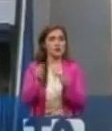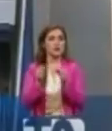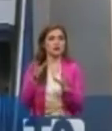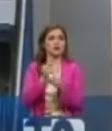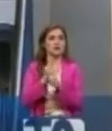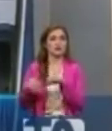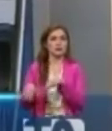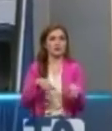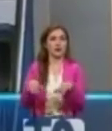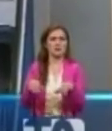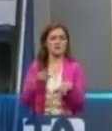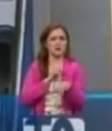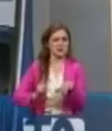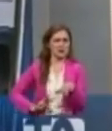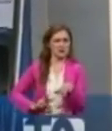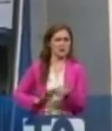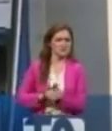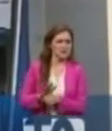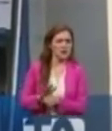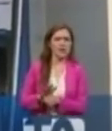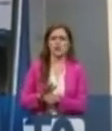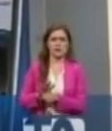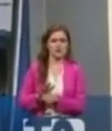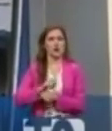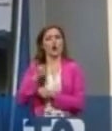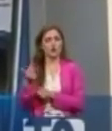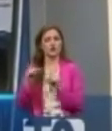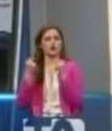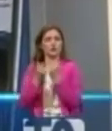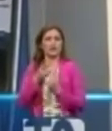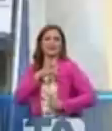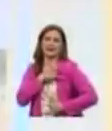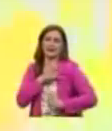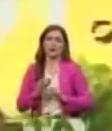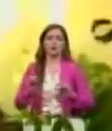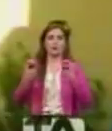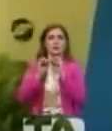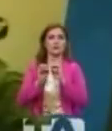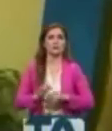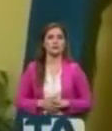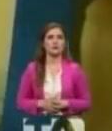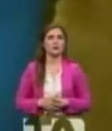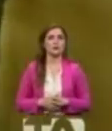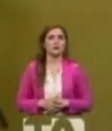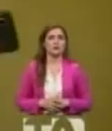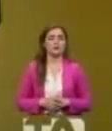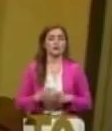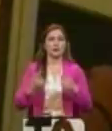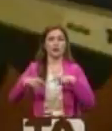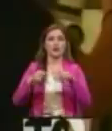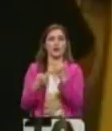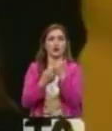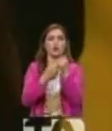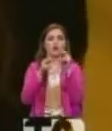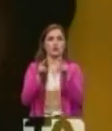realizan actividades particulares se ven afectados. Existe otro sector que también siente el incremento. Seguimos con Carol, pues es jefa de